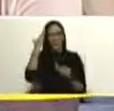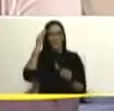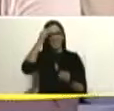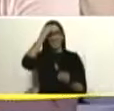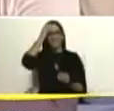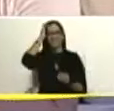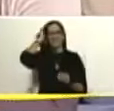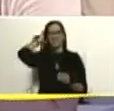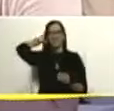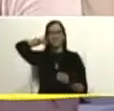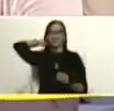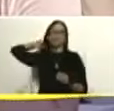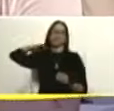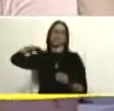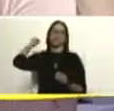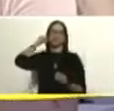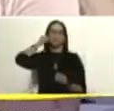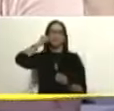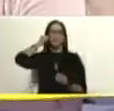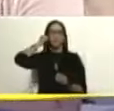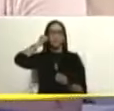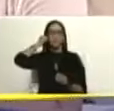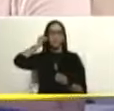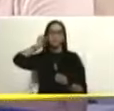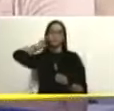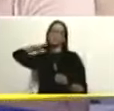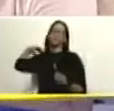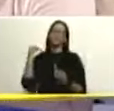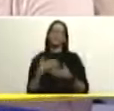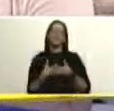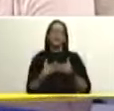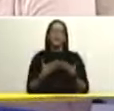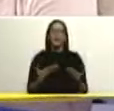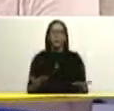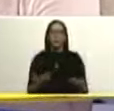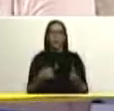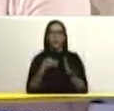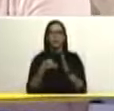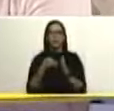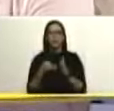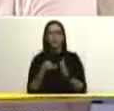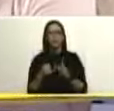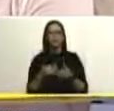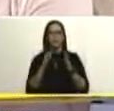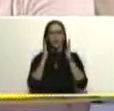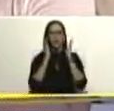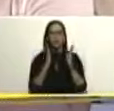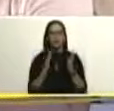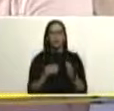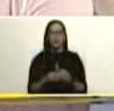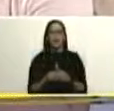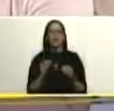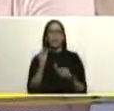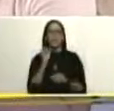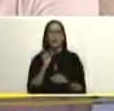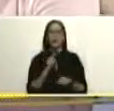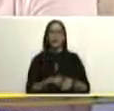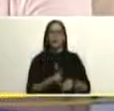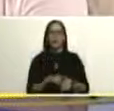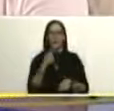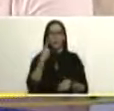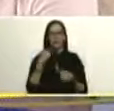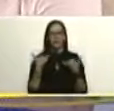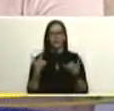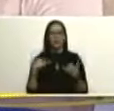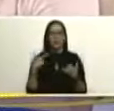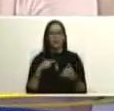Y, pero eso, pues, le entregaron su vida a la institución, su dedicación. Y en, por lo menos en tan poco tiempo, miren ya lo que tenemos,